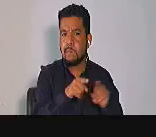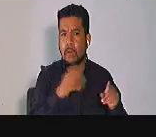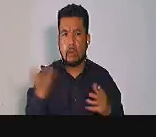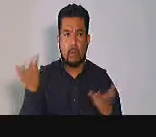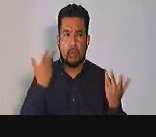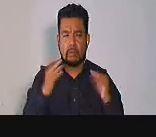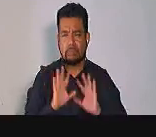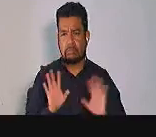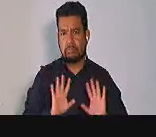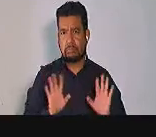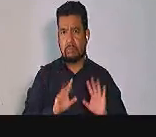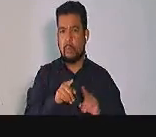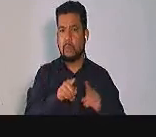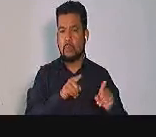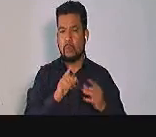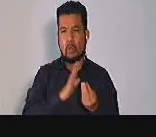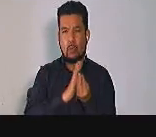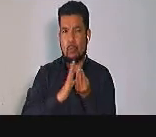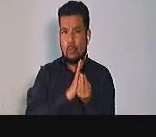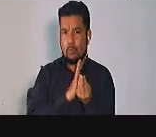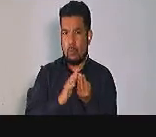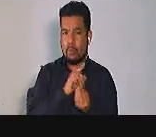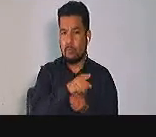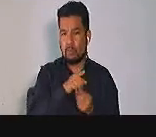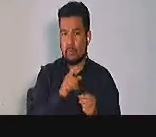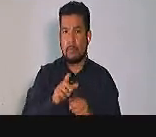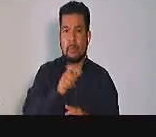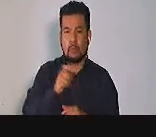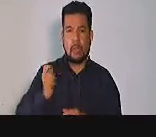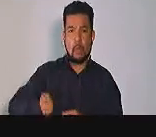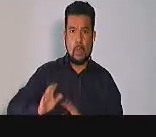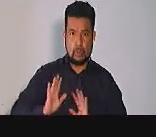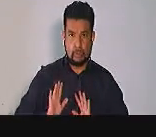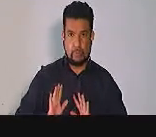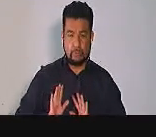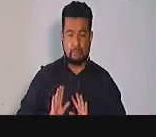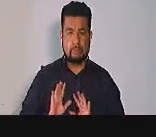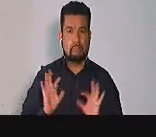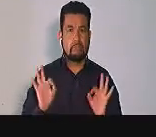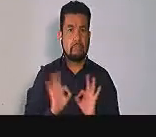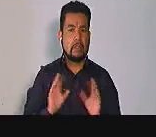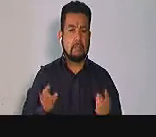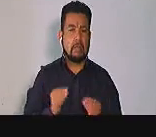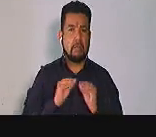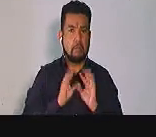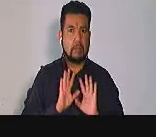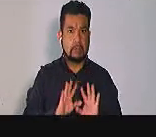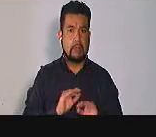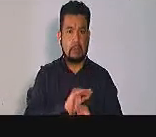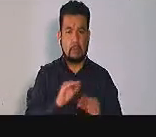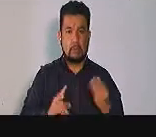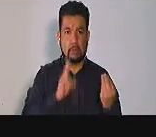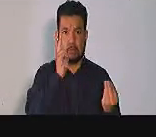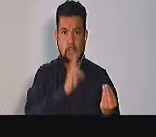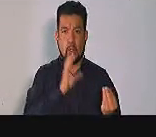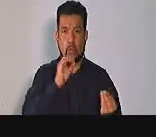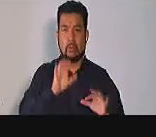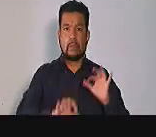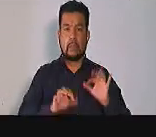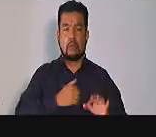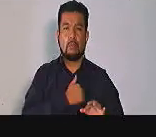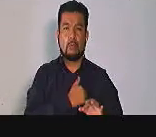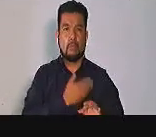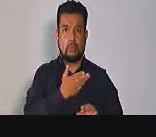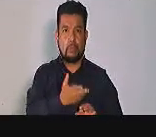por parte de algunos medios de comunicación y algunos abogados. Es simplemente esto, honorables concejales. Señor secretario, por